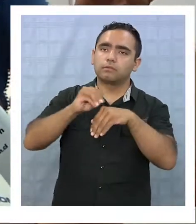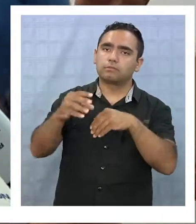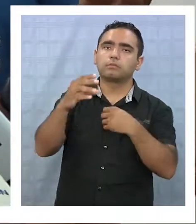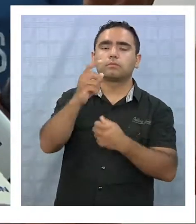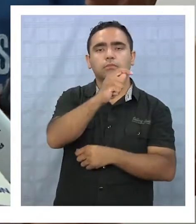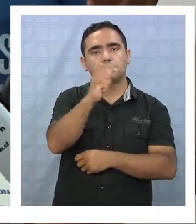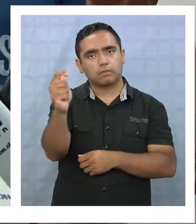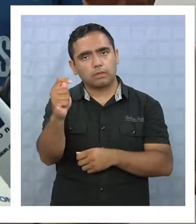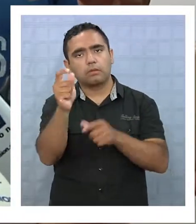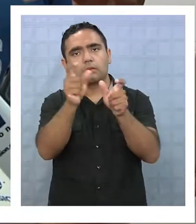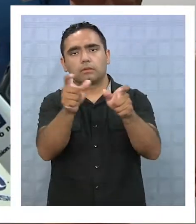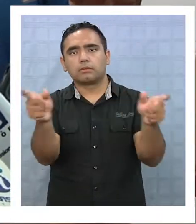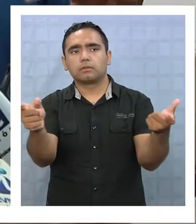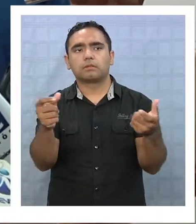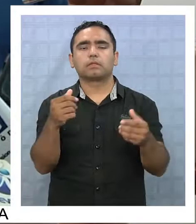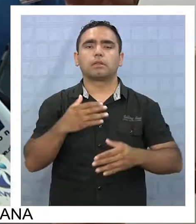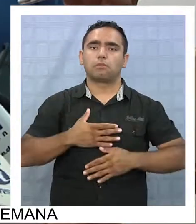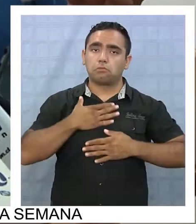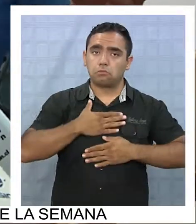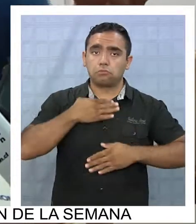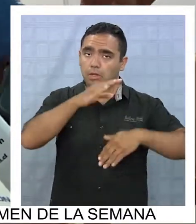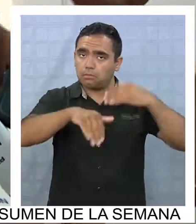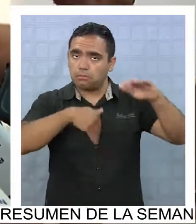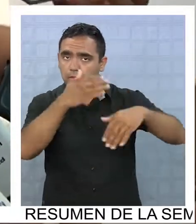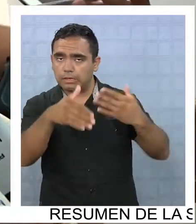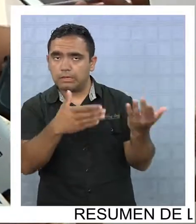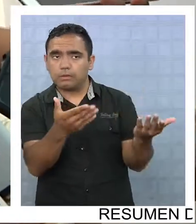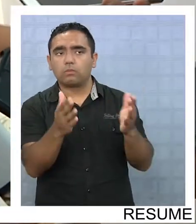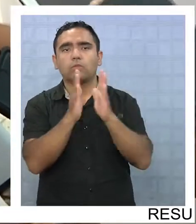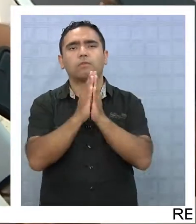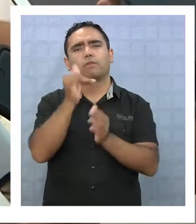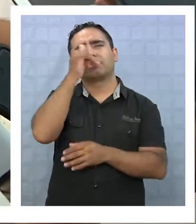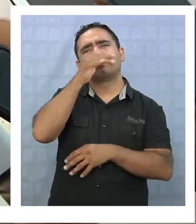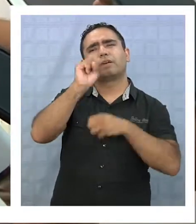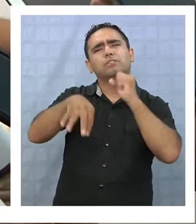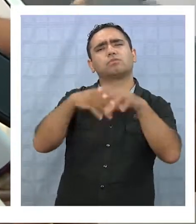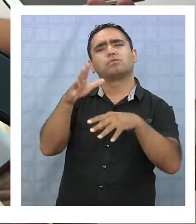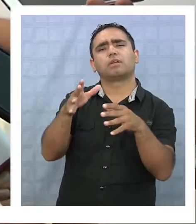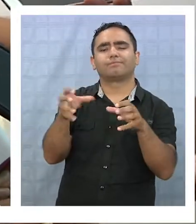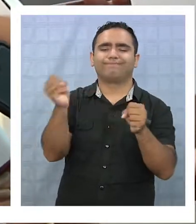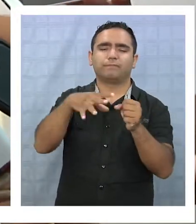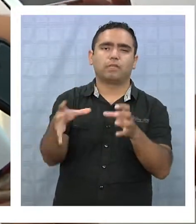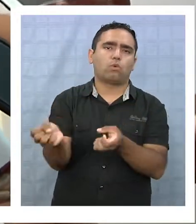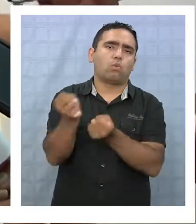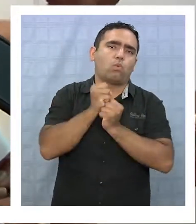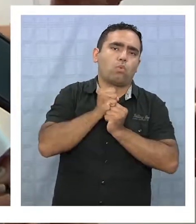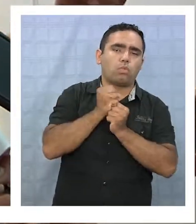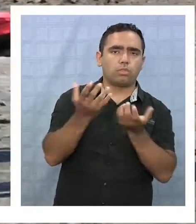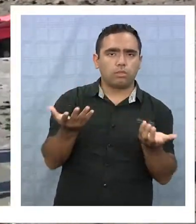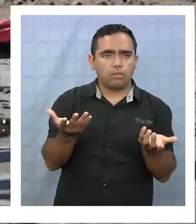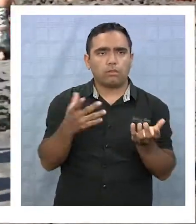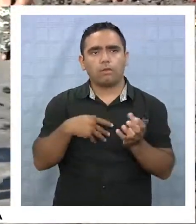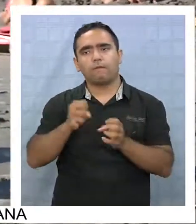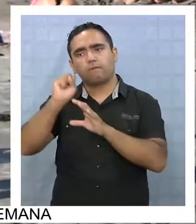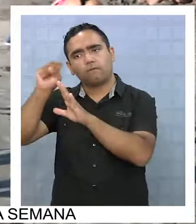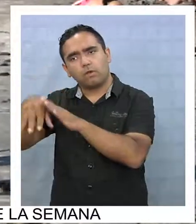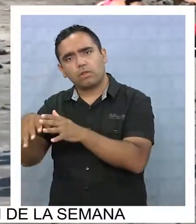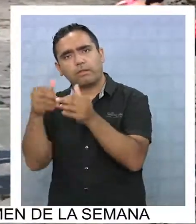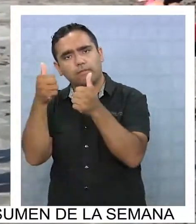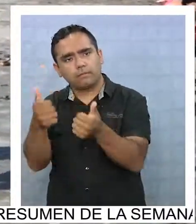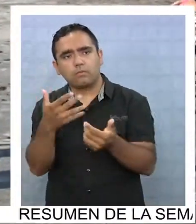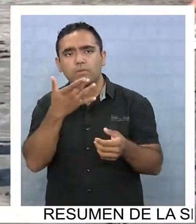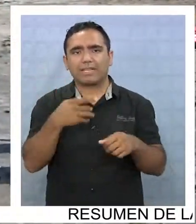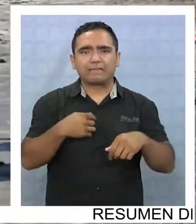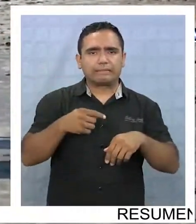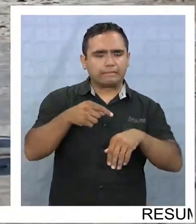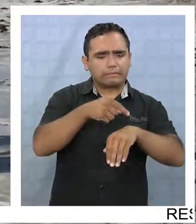los Tarapaqueños, que disfrutan del borde costero en general, que la basura que produzcan se la lleven consigo, porque además de todo este proceso, unas cortaduras,